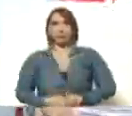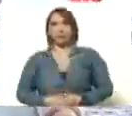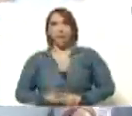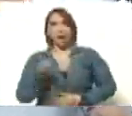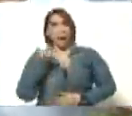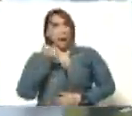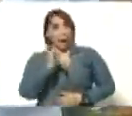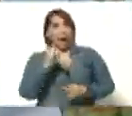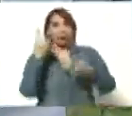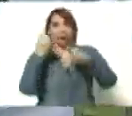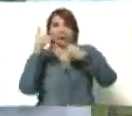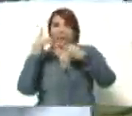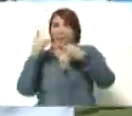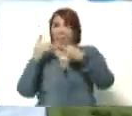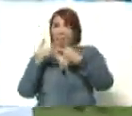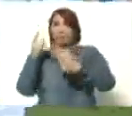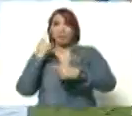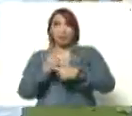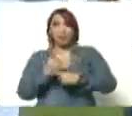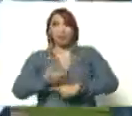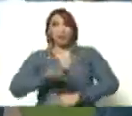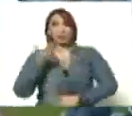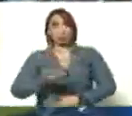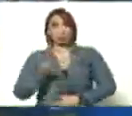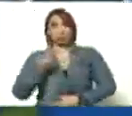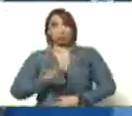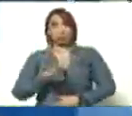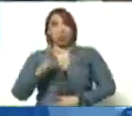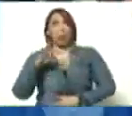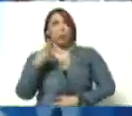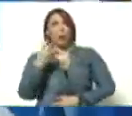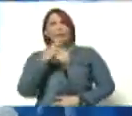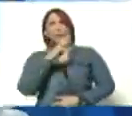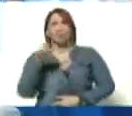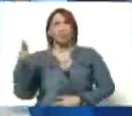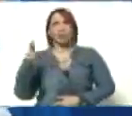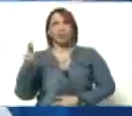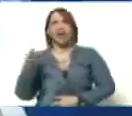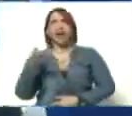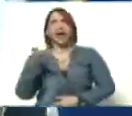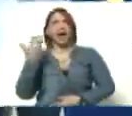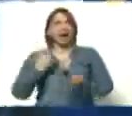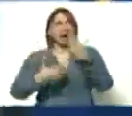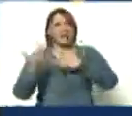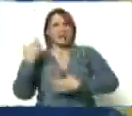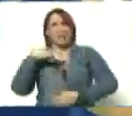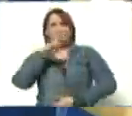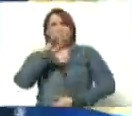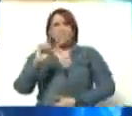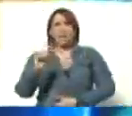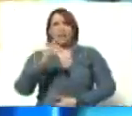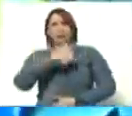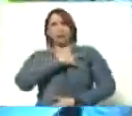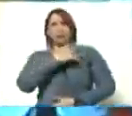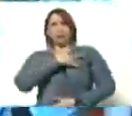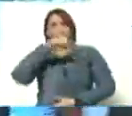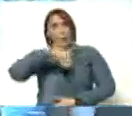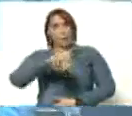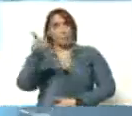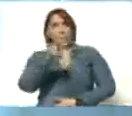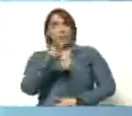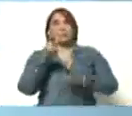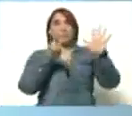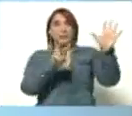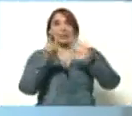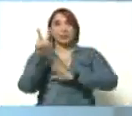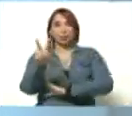resaltar. La Cuarta República, durante la Cuarta República existían 20 universidades. Hoy Venezuela cuenta con